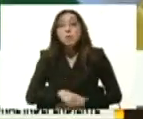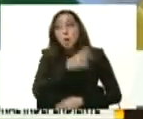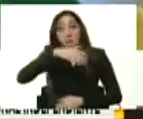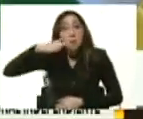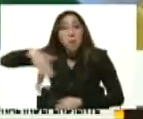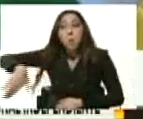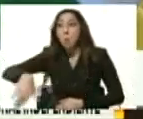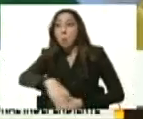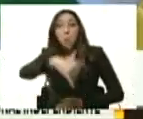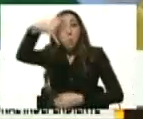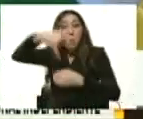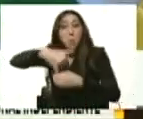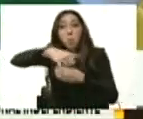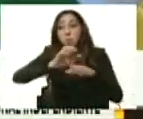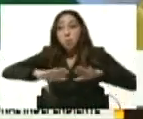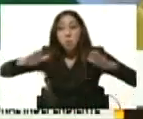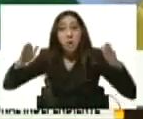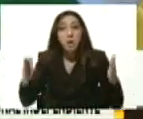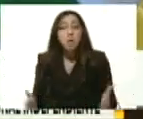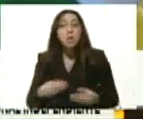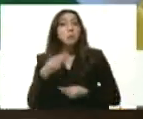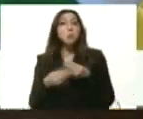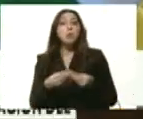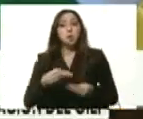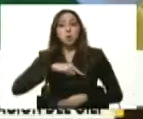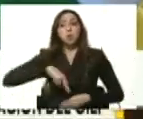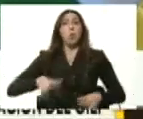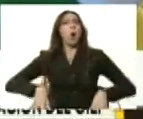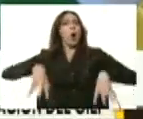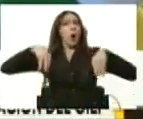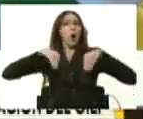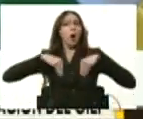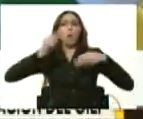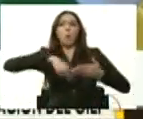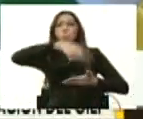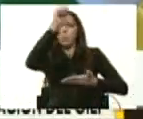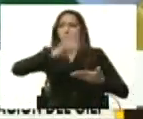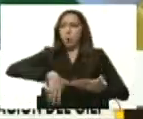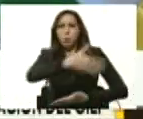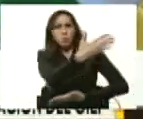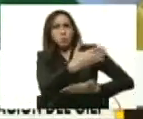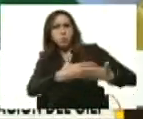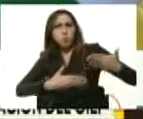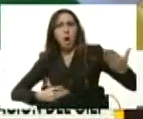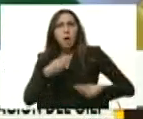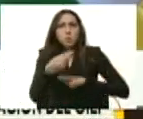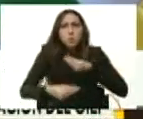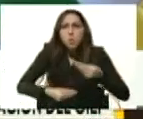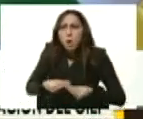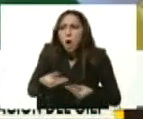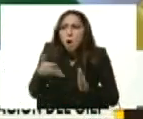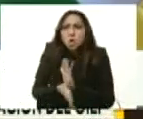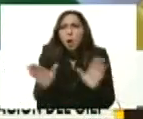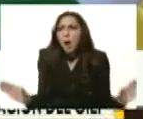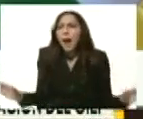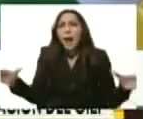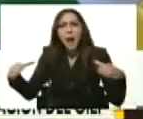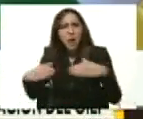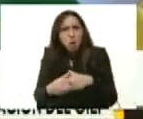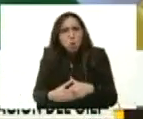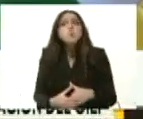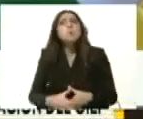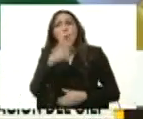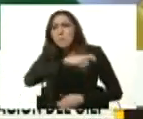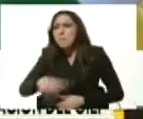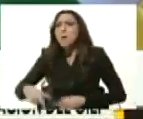urnas, una de las primeras acciones que asumimos fue la firma del protocolo de actuación del Grupo